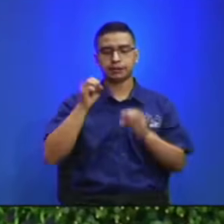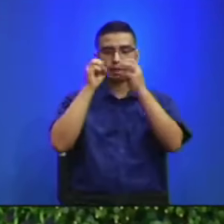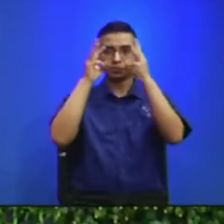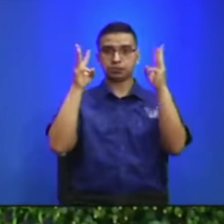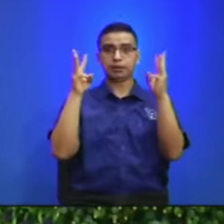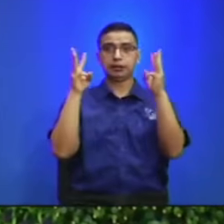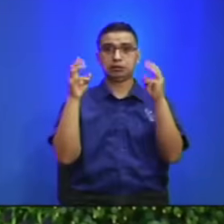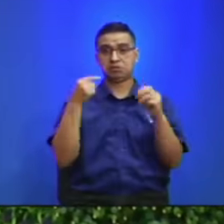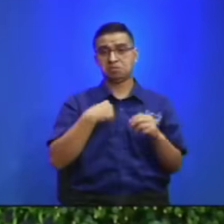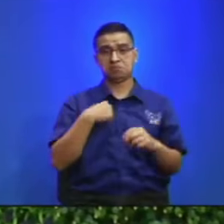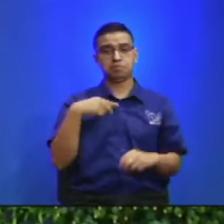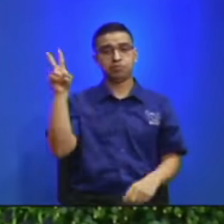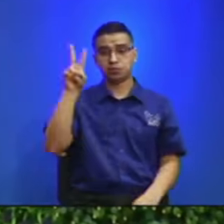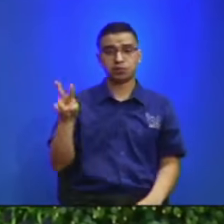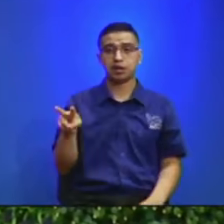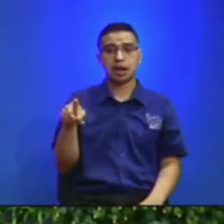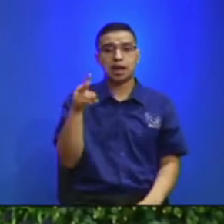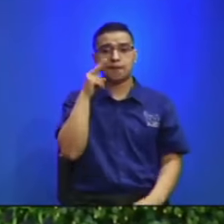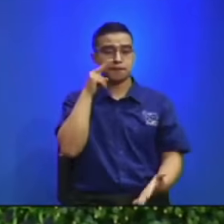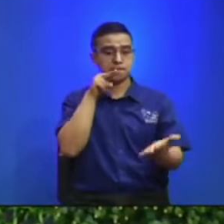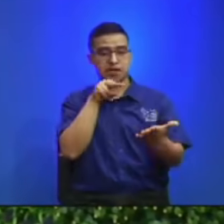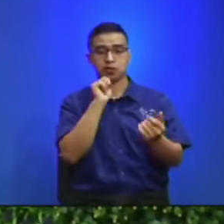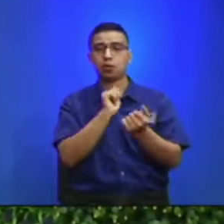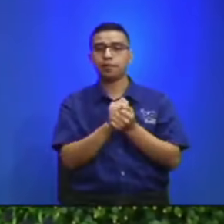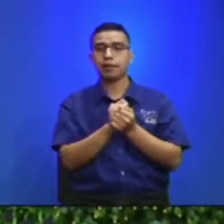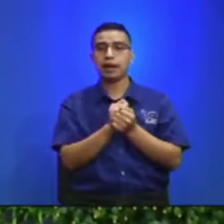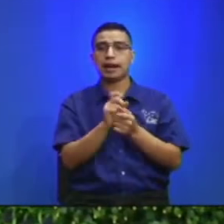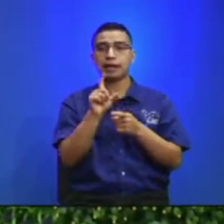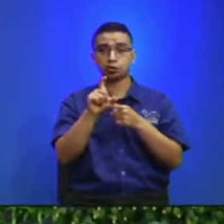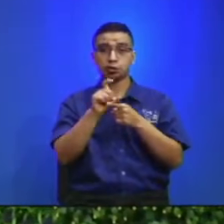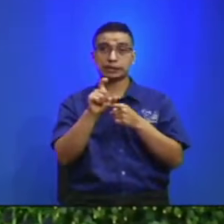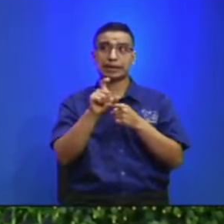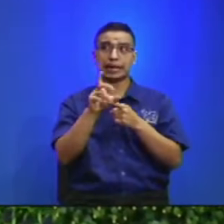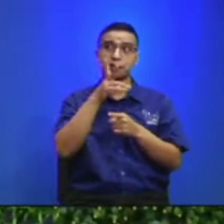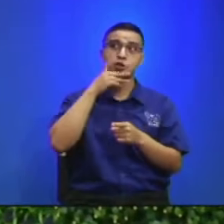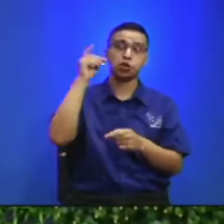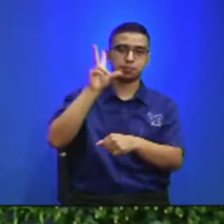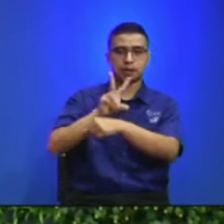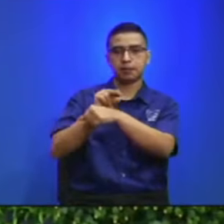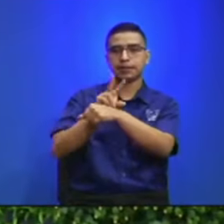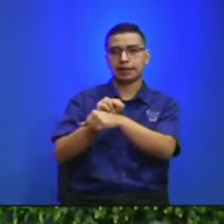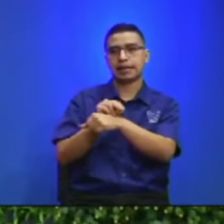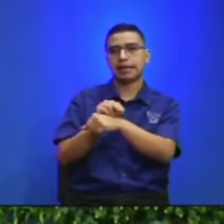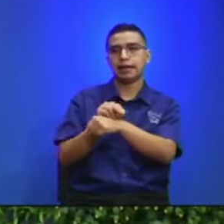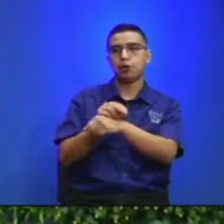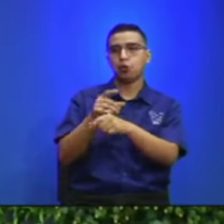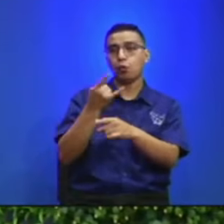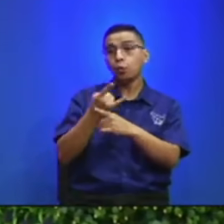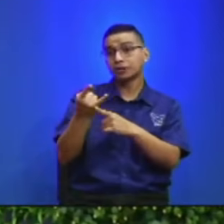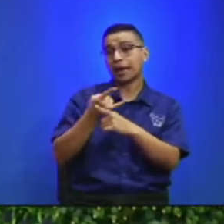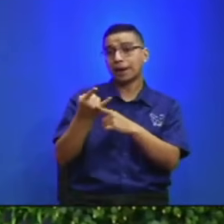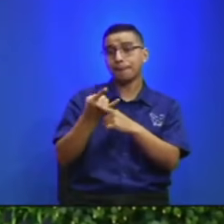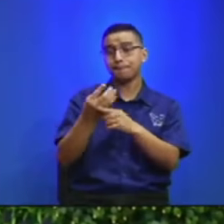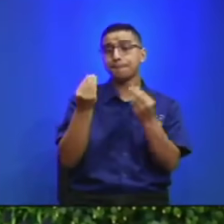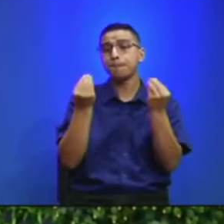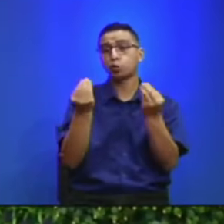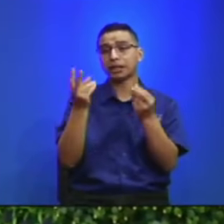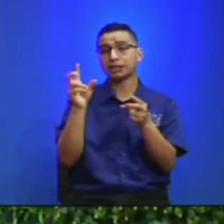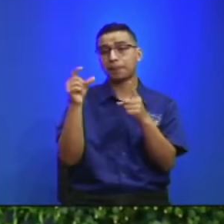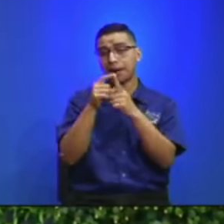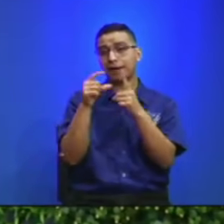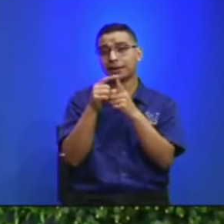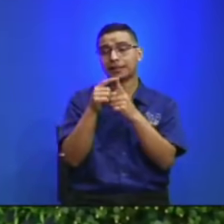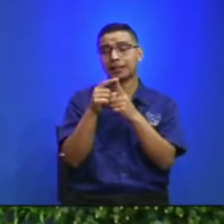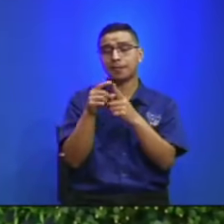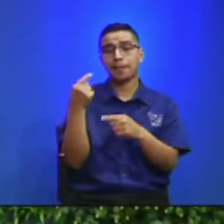nunca lo había visto el hecho de que dios utilice varias palabras para describir algunas cosas